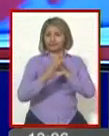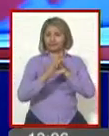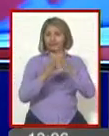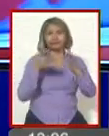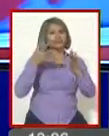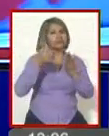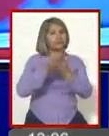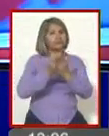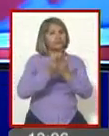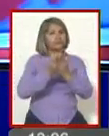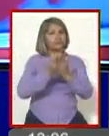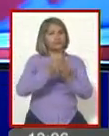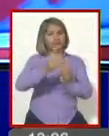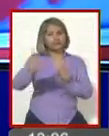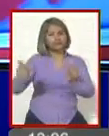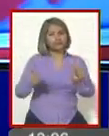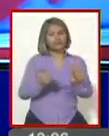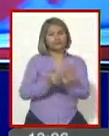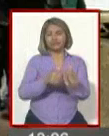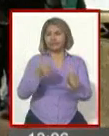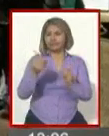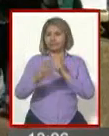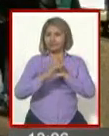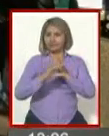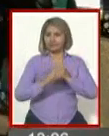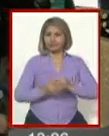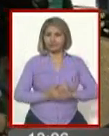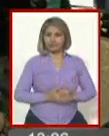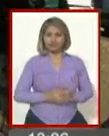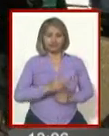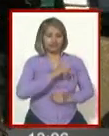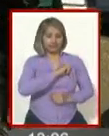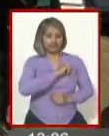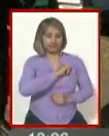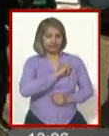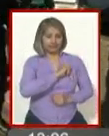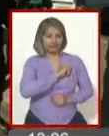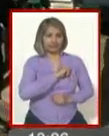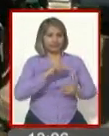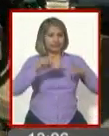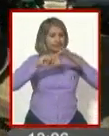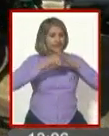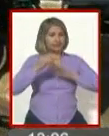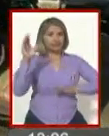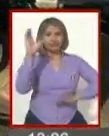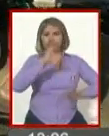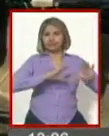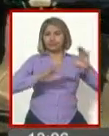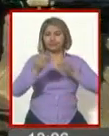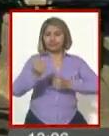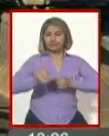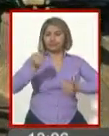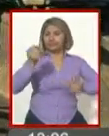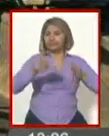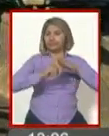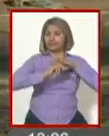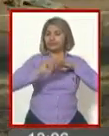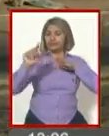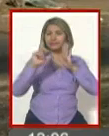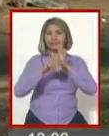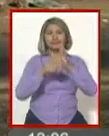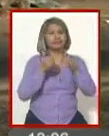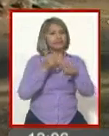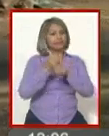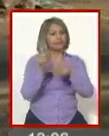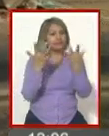camión que chocó contra la chata de otro camión. Entre tanto, efectivos policiales comenzaron con la búsqueda del conductor que escapó